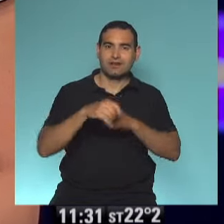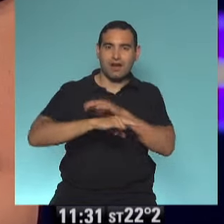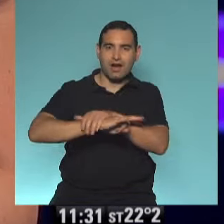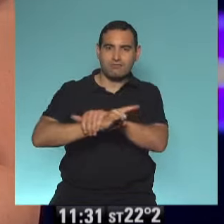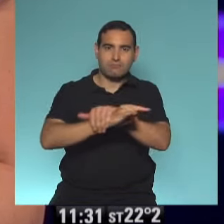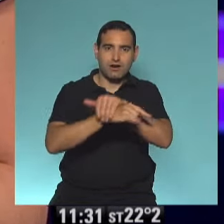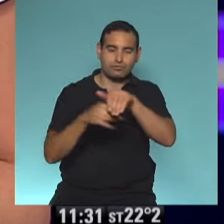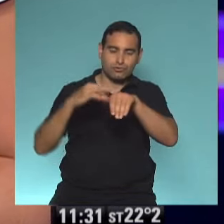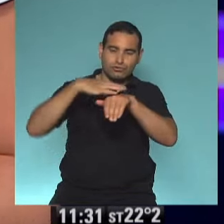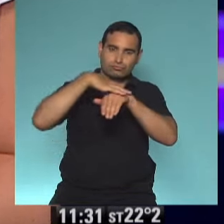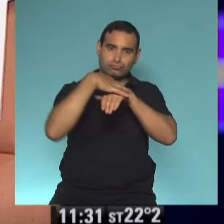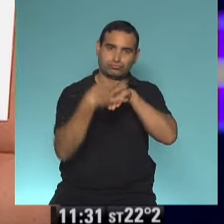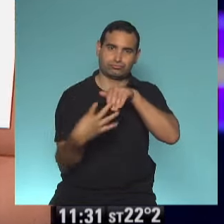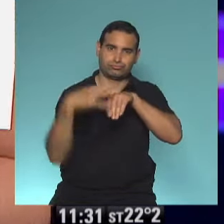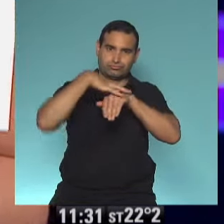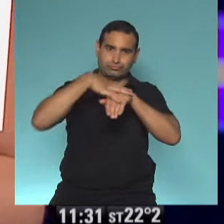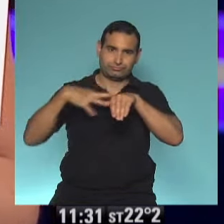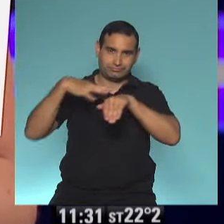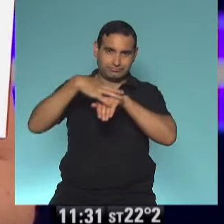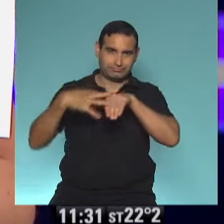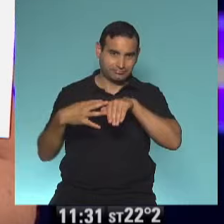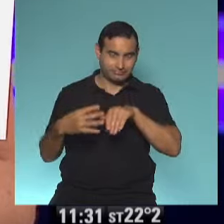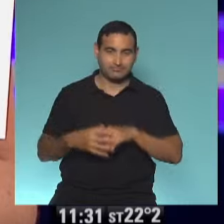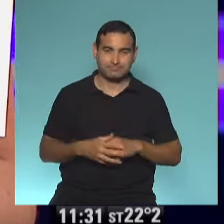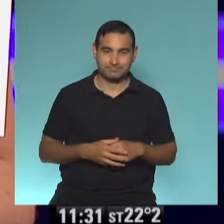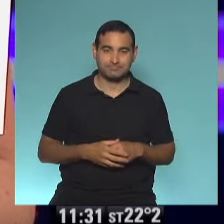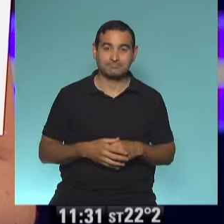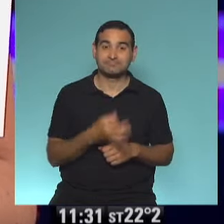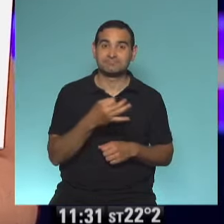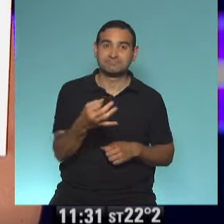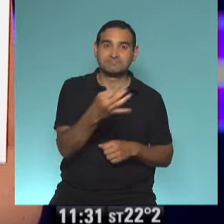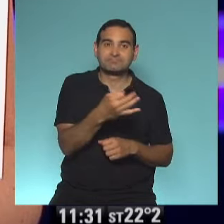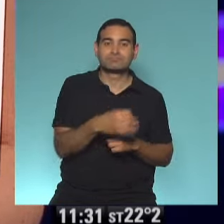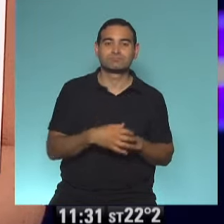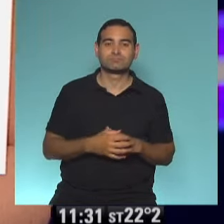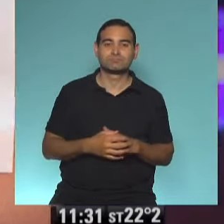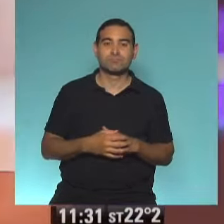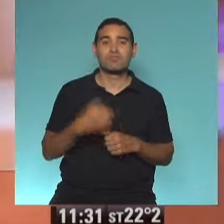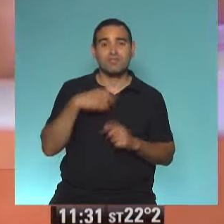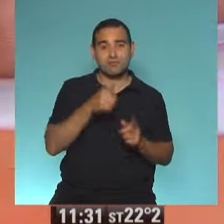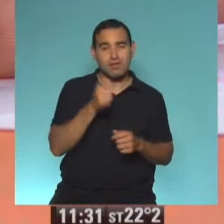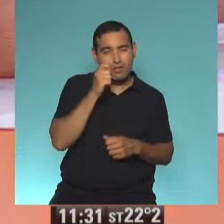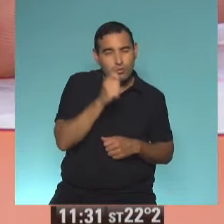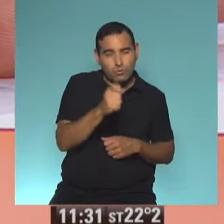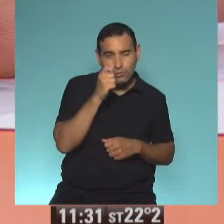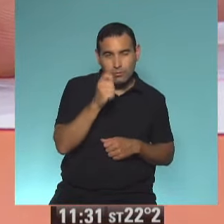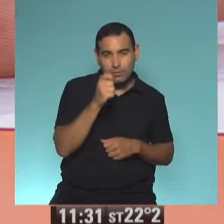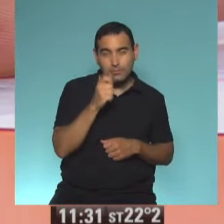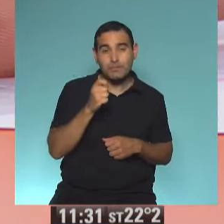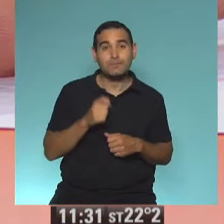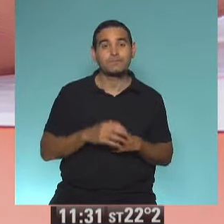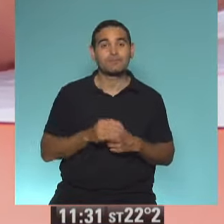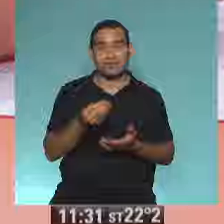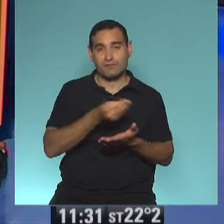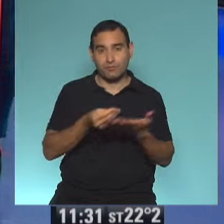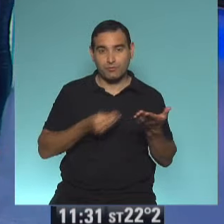como del caparazón que antes no habíamos visto. Claro, yo intenté hacer, dibujé una lupa también, como hicieron algunos de los